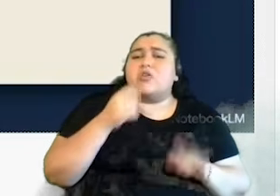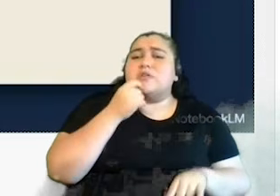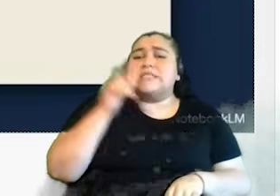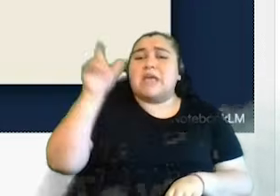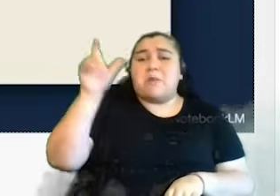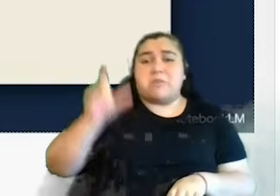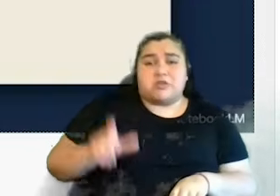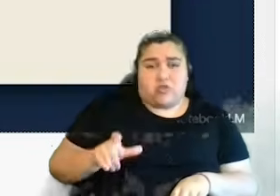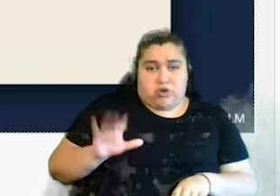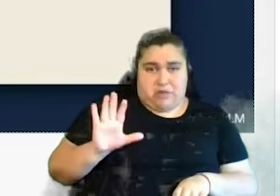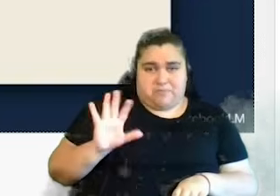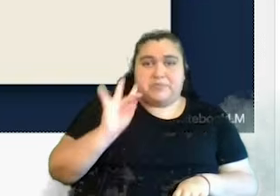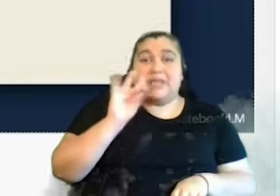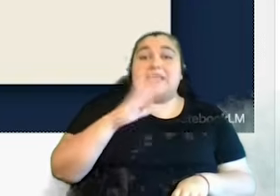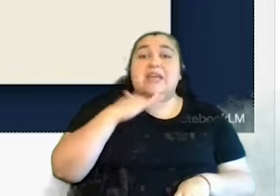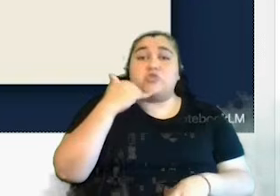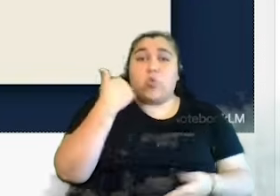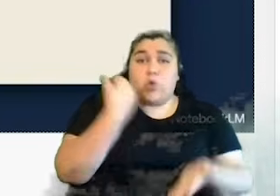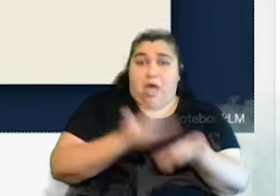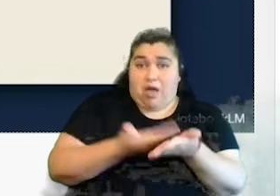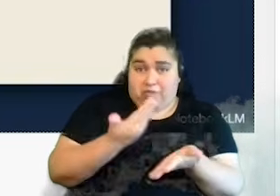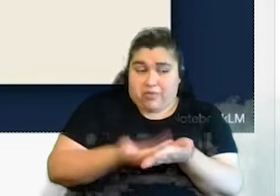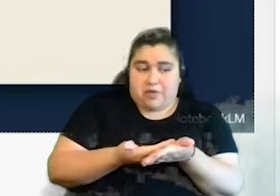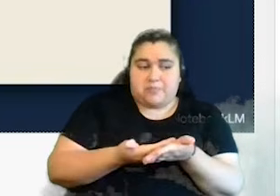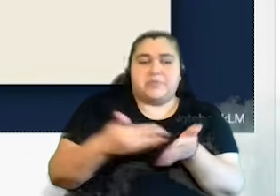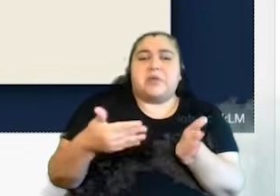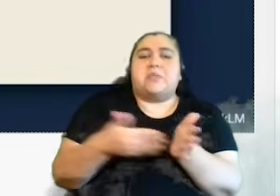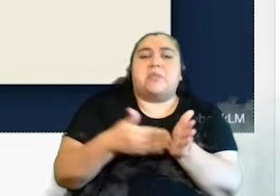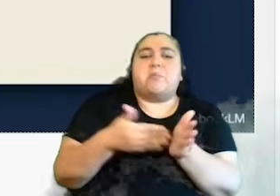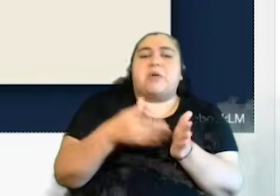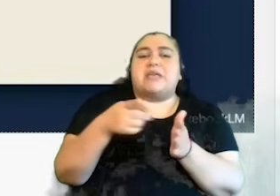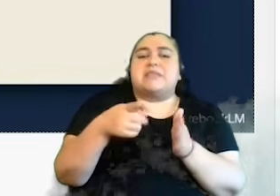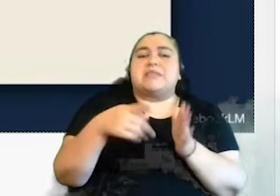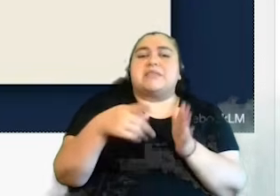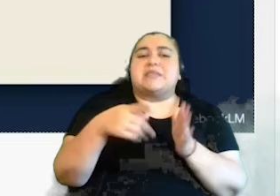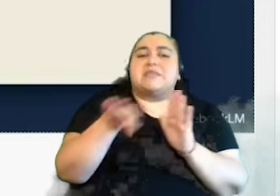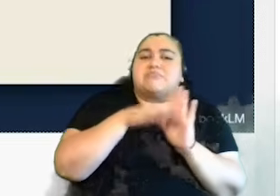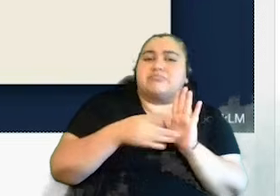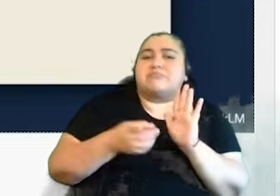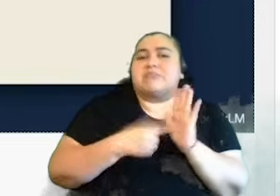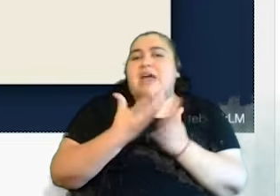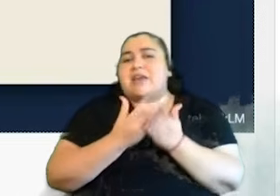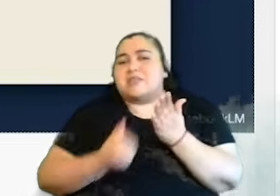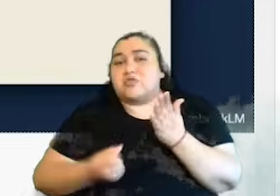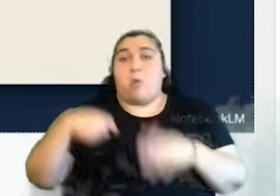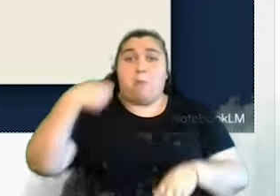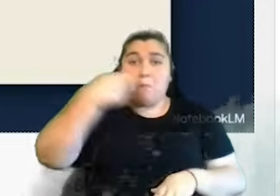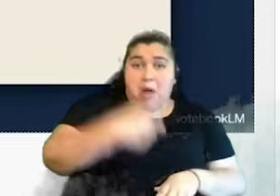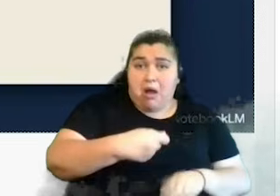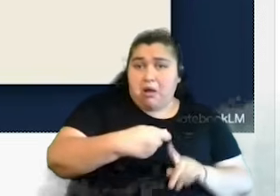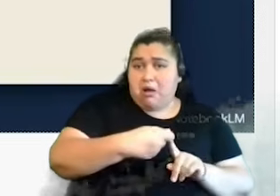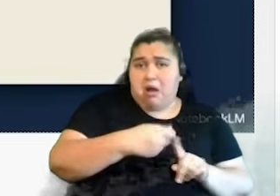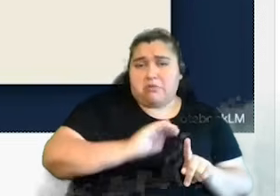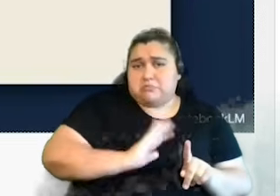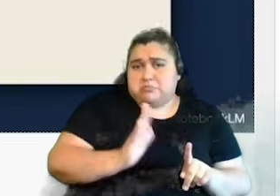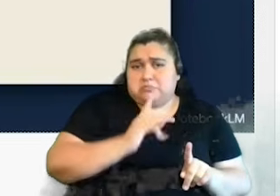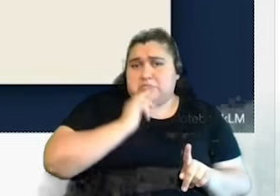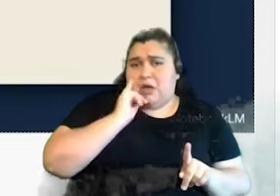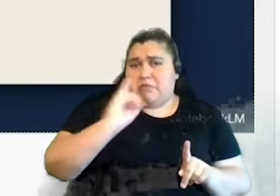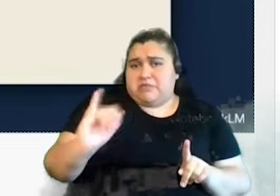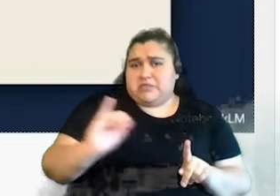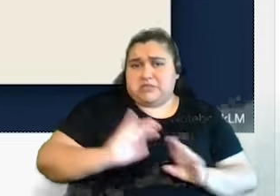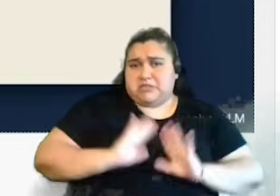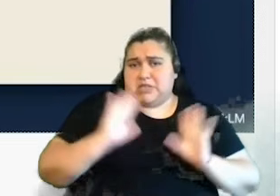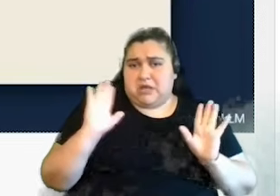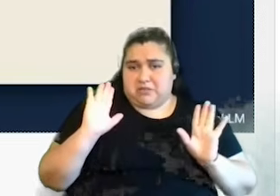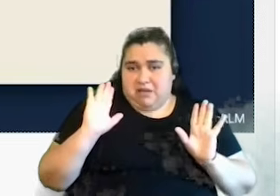presenta las declaraciones juradas conforme a la pretensión fiscal y paga, y lo avisa, se lo otorga por única vez en el caso de que sea